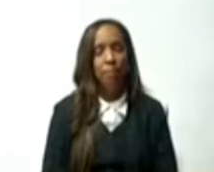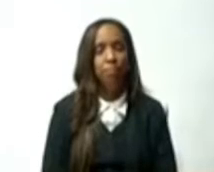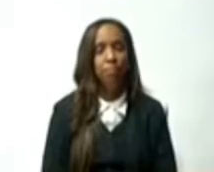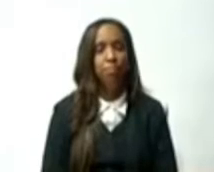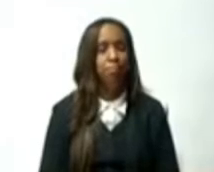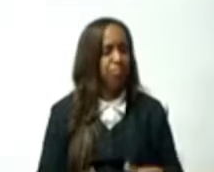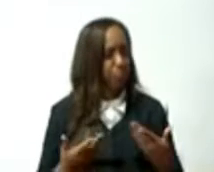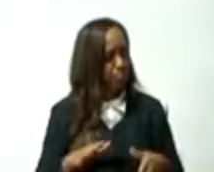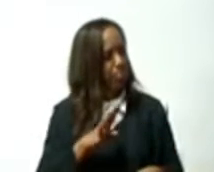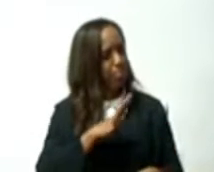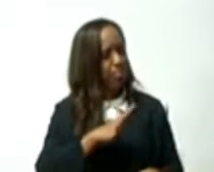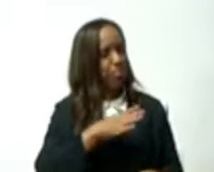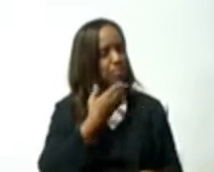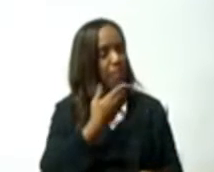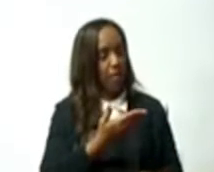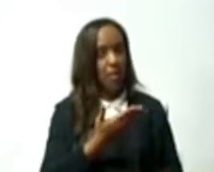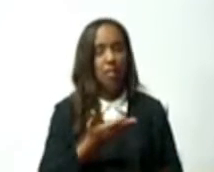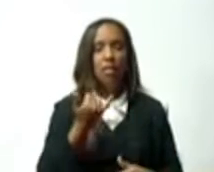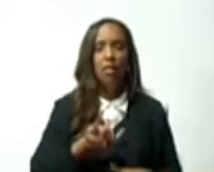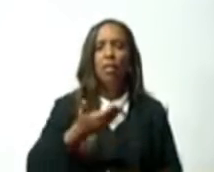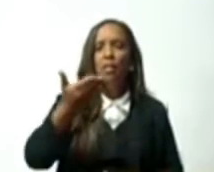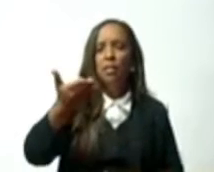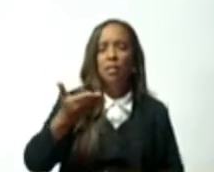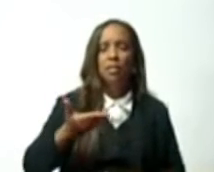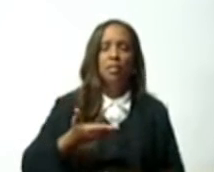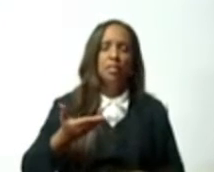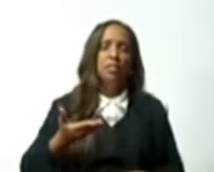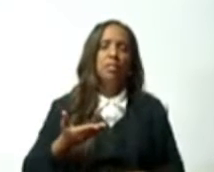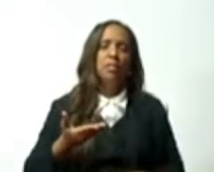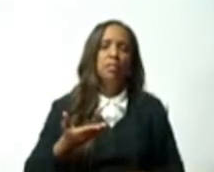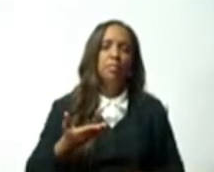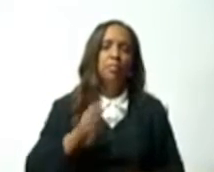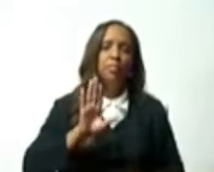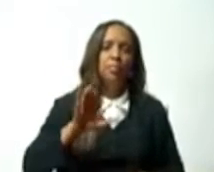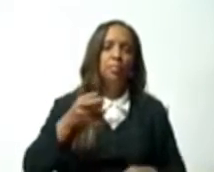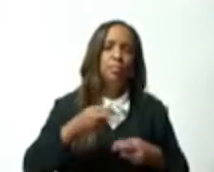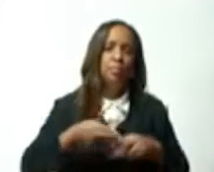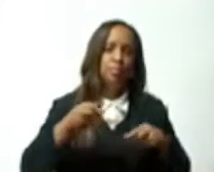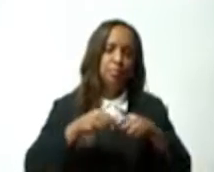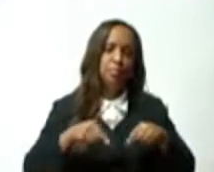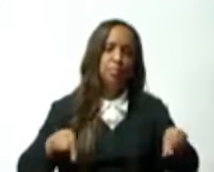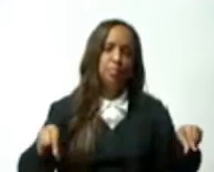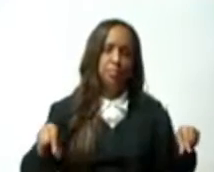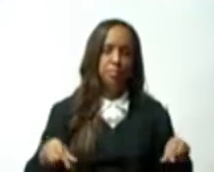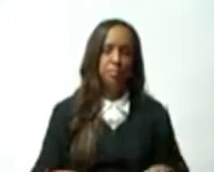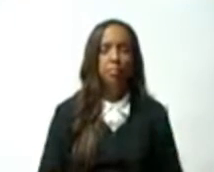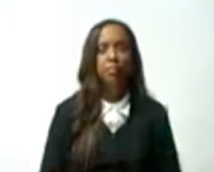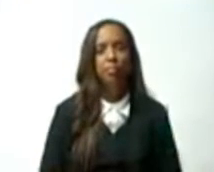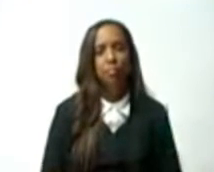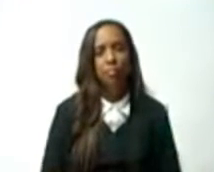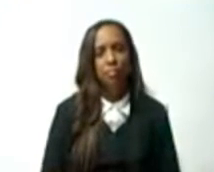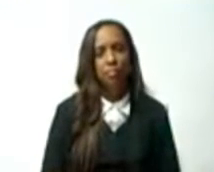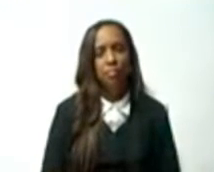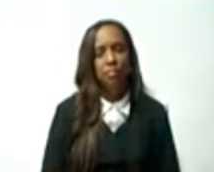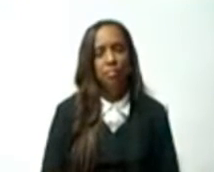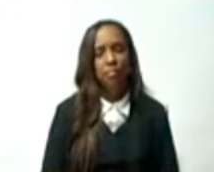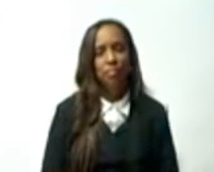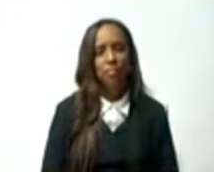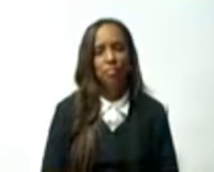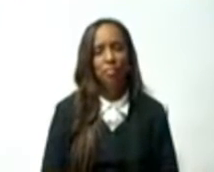La República Dominicana, Juan Julio Campos. Muy buenas tardes, honorable señor presidente. Ha estado